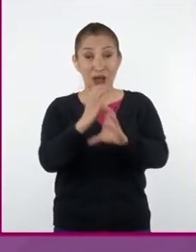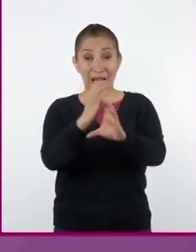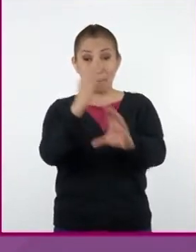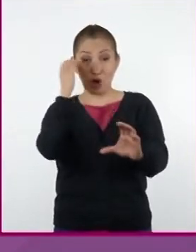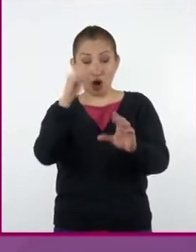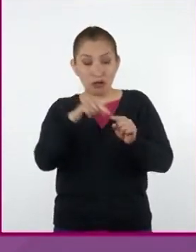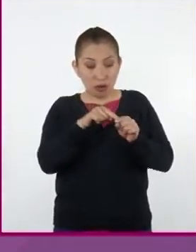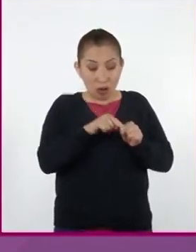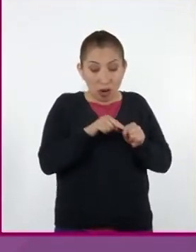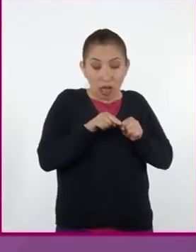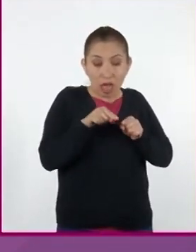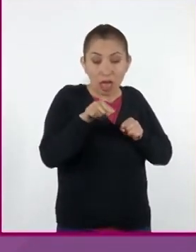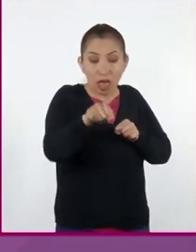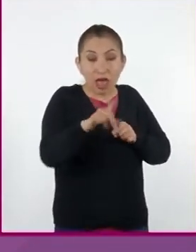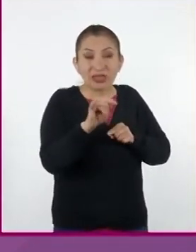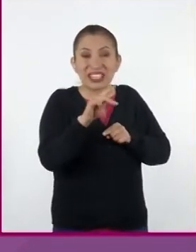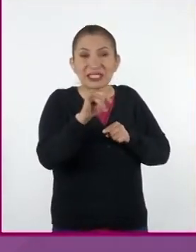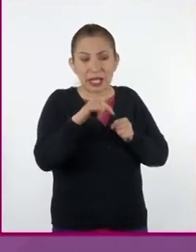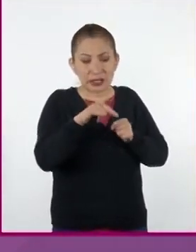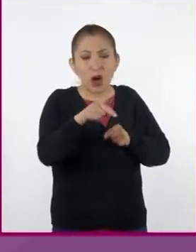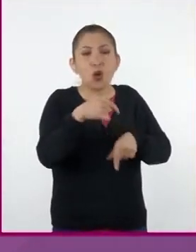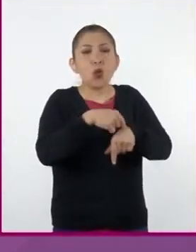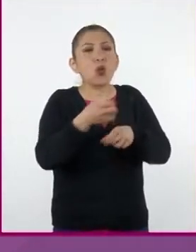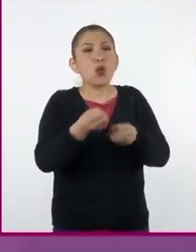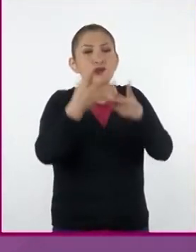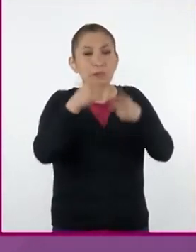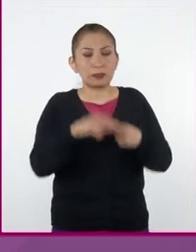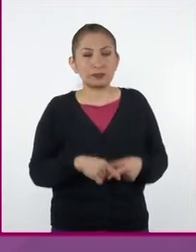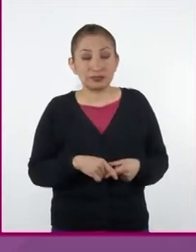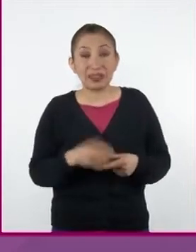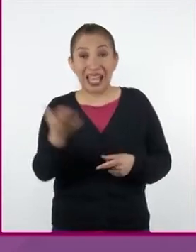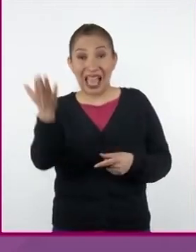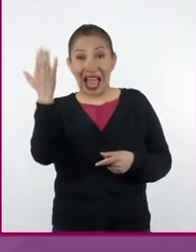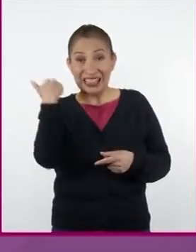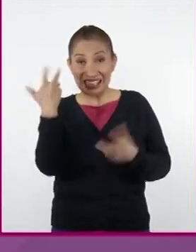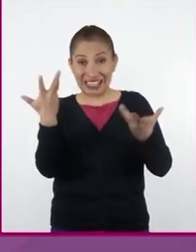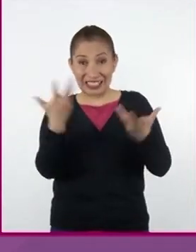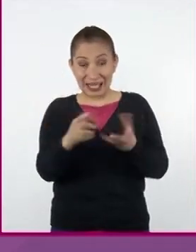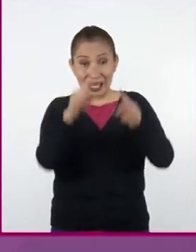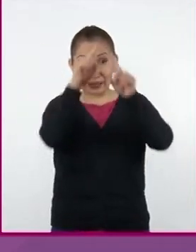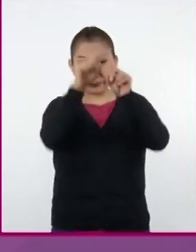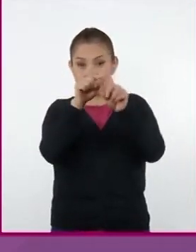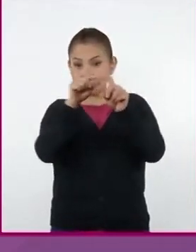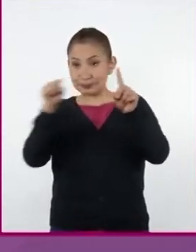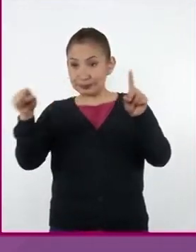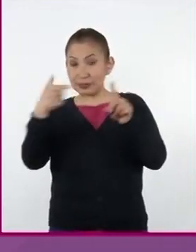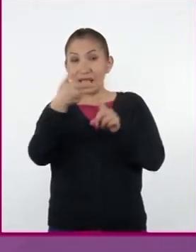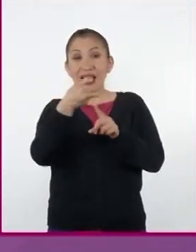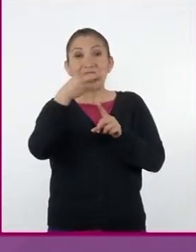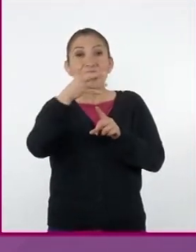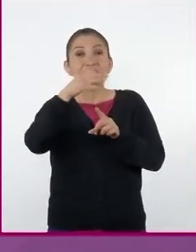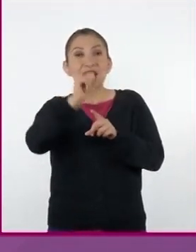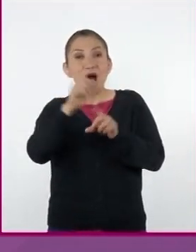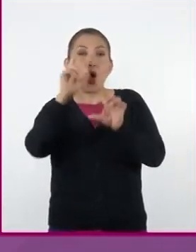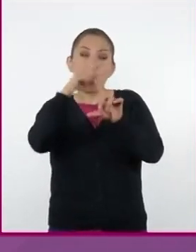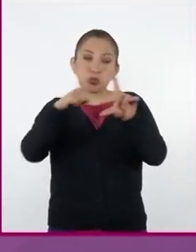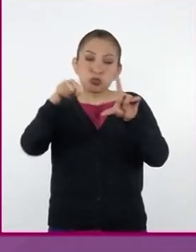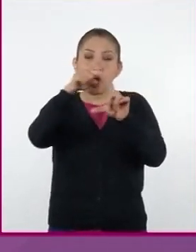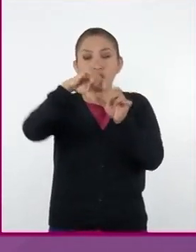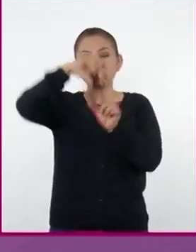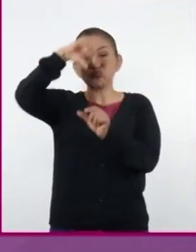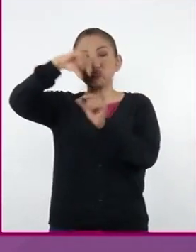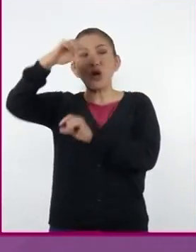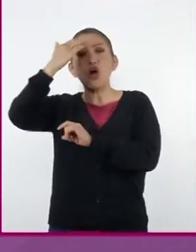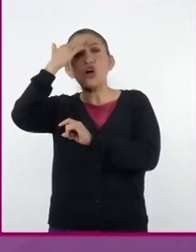en recorrer una distancia determinada. Antes de construir o elaborar una gráfica, es